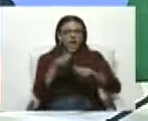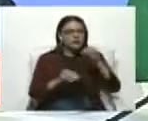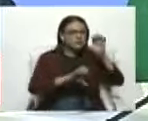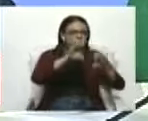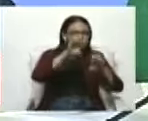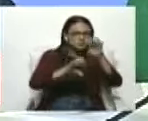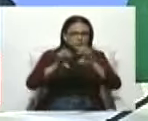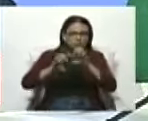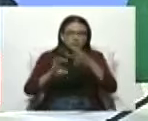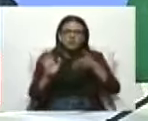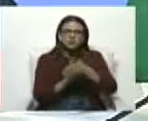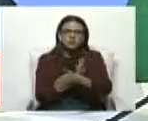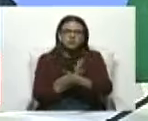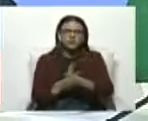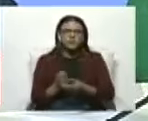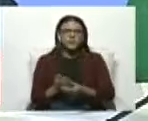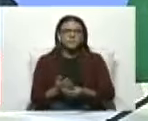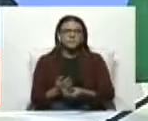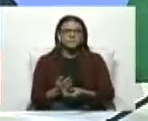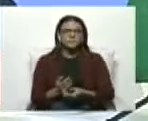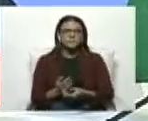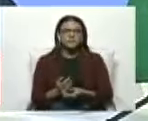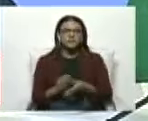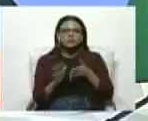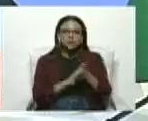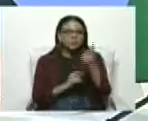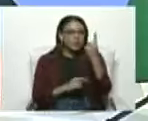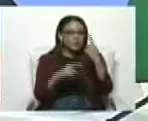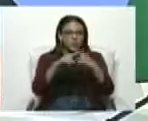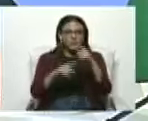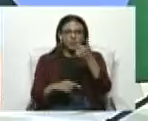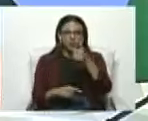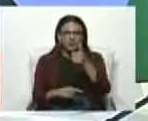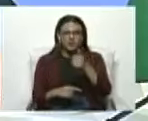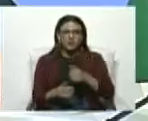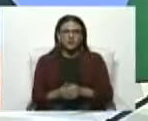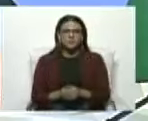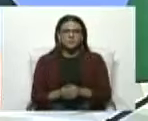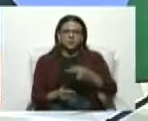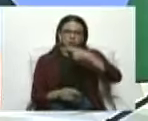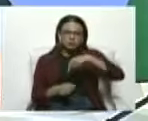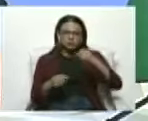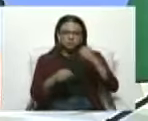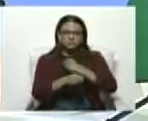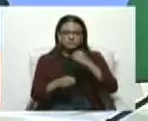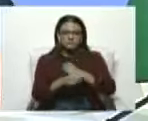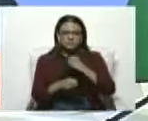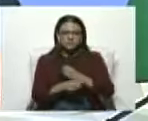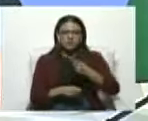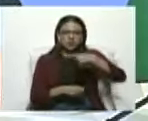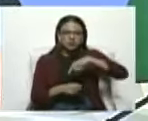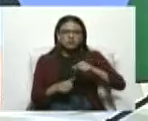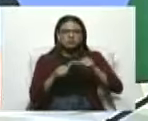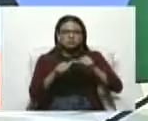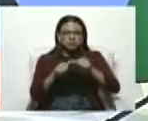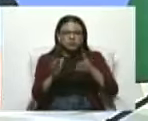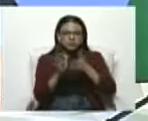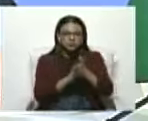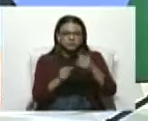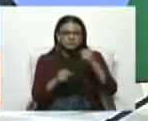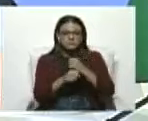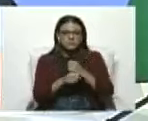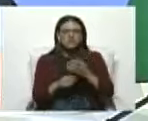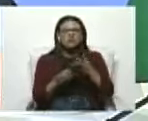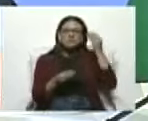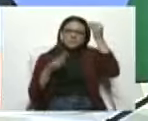se hizo del 1x10 que veníamos trabajando. Ya él había asomado la